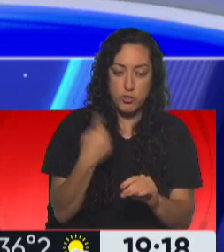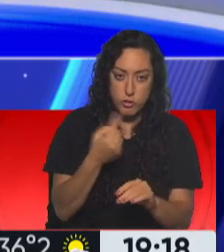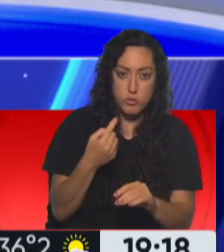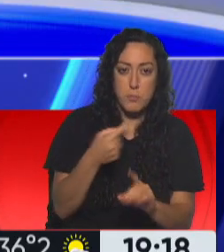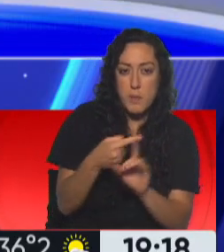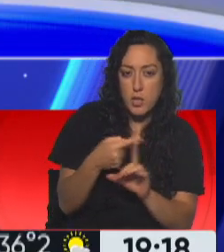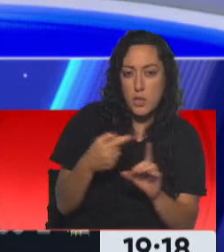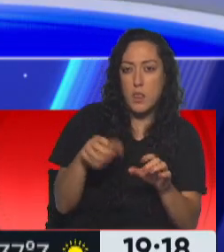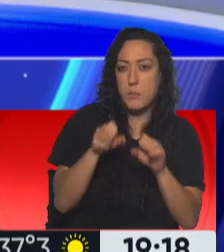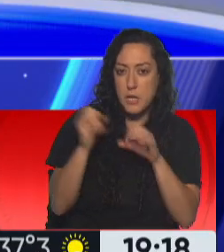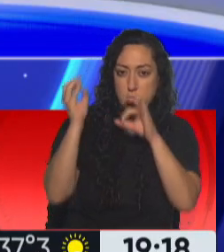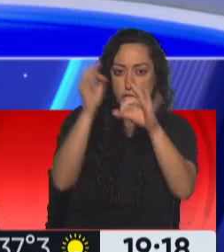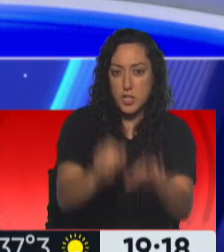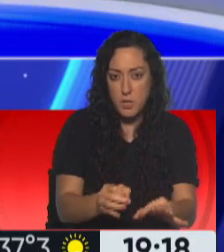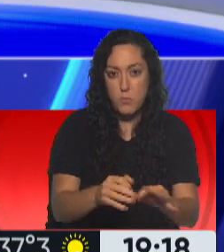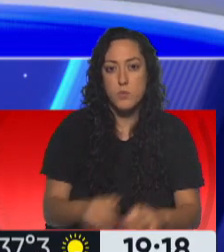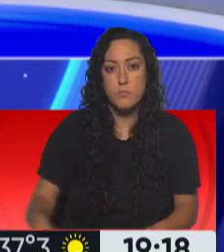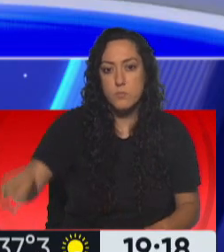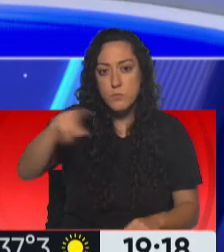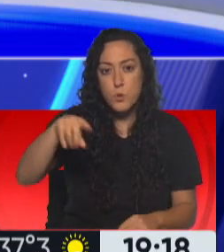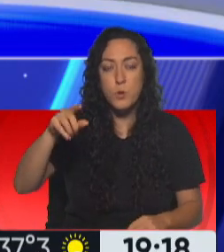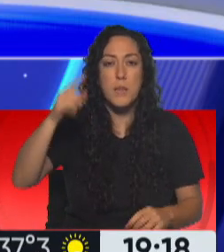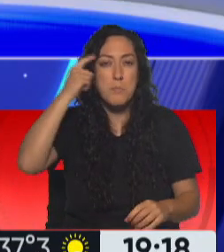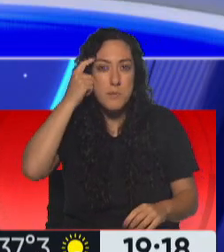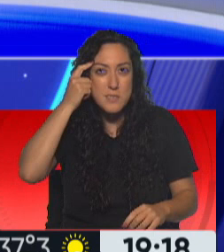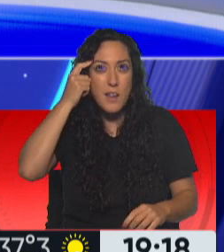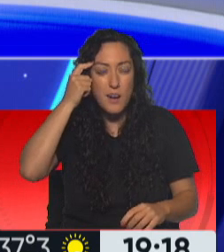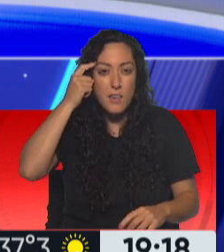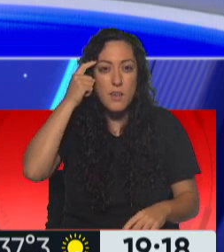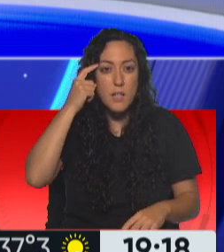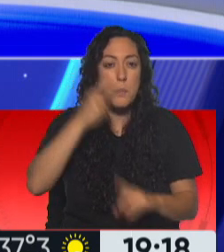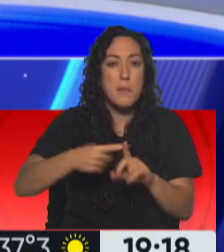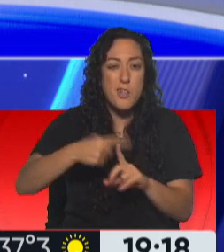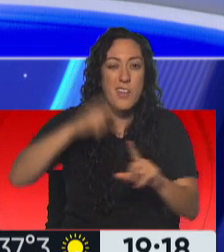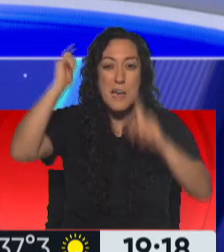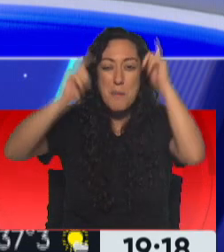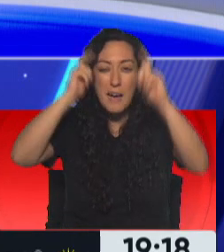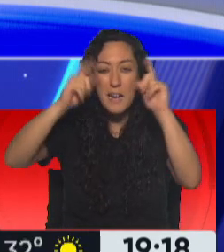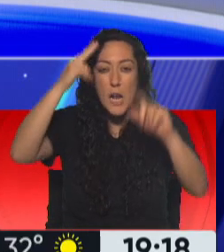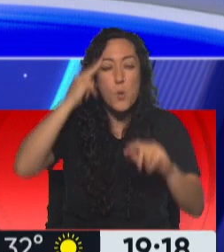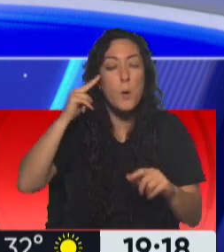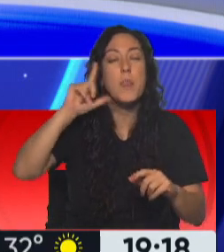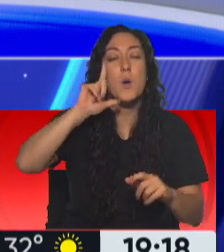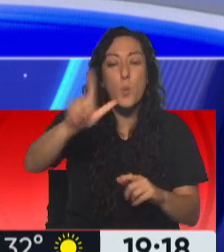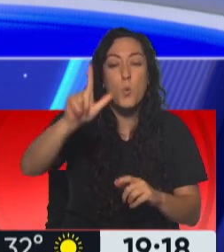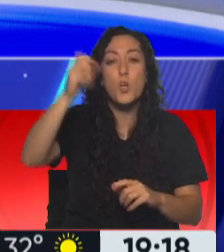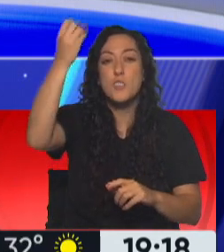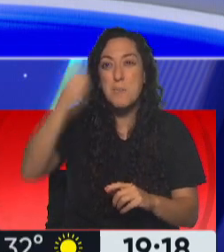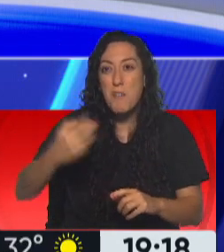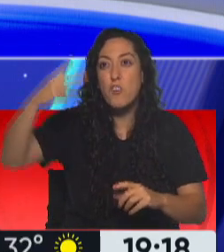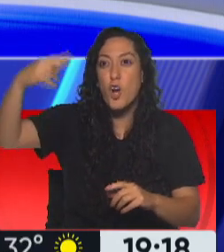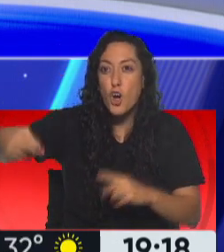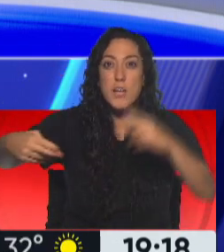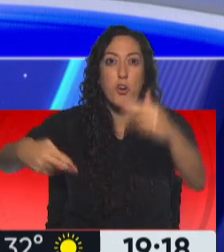al mediodía. Ustedes imagínense lo que fue este mediodía con la 9 de julio y todos los semáforos